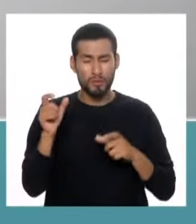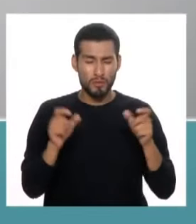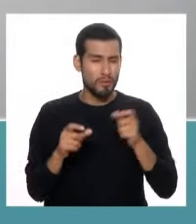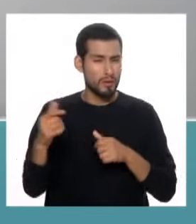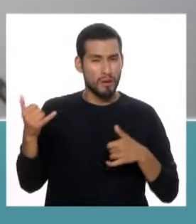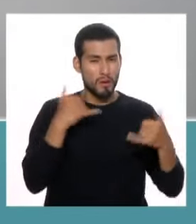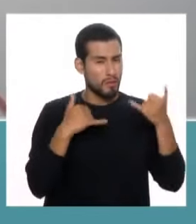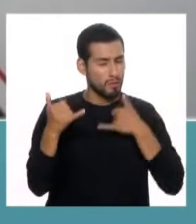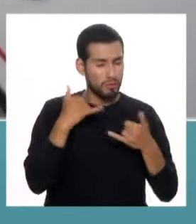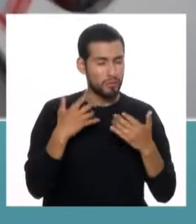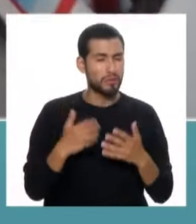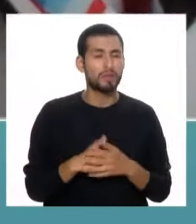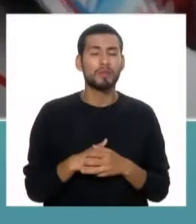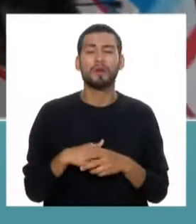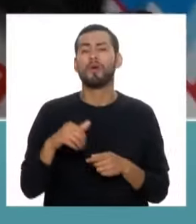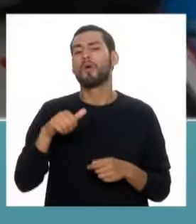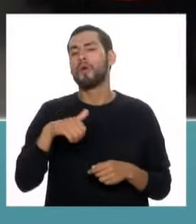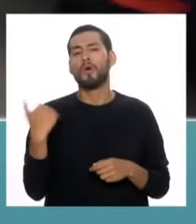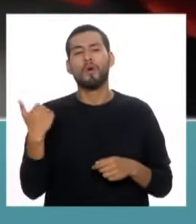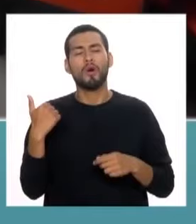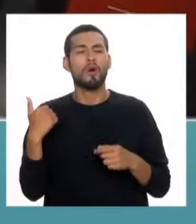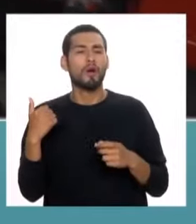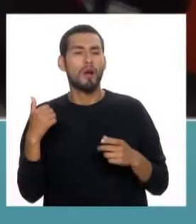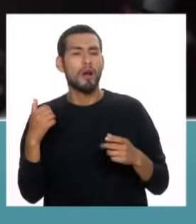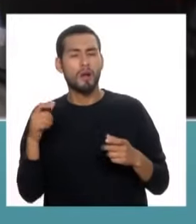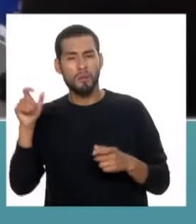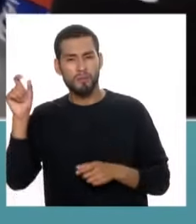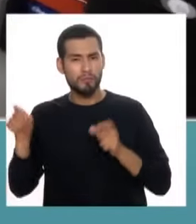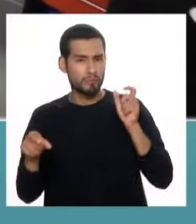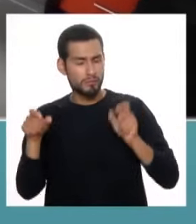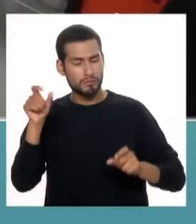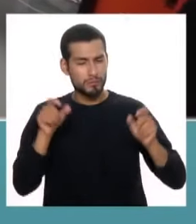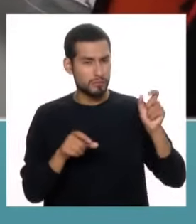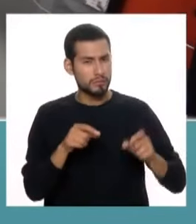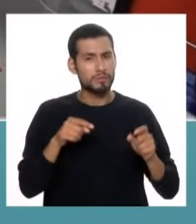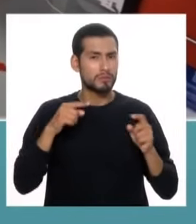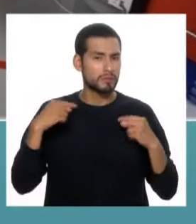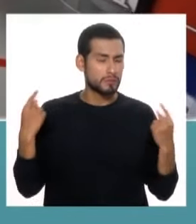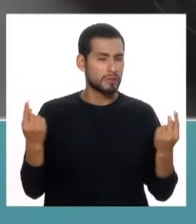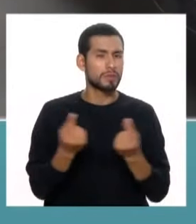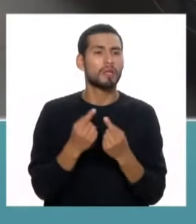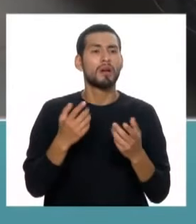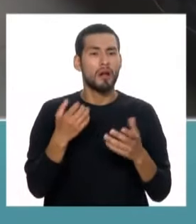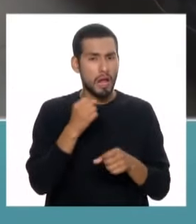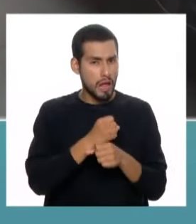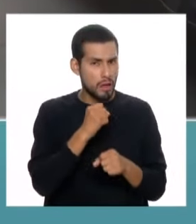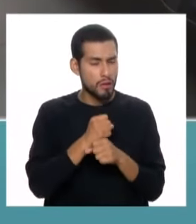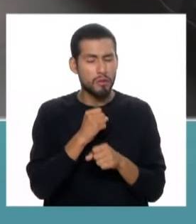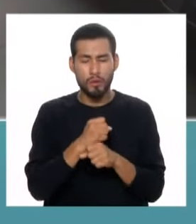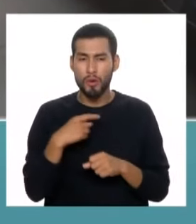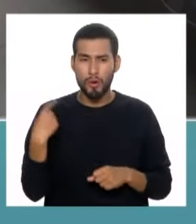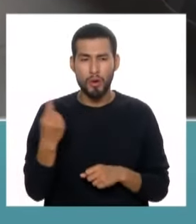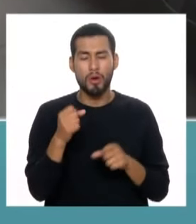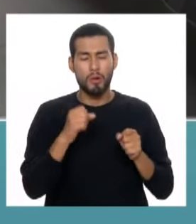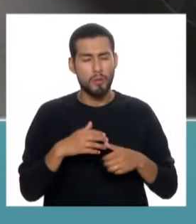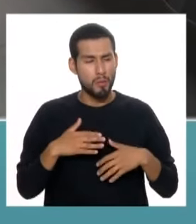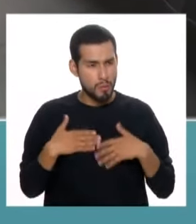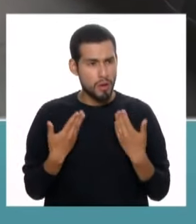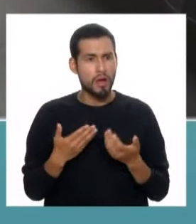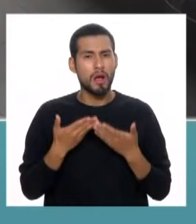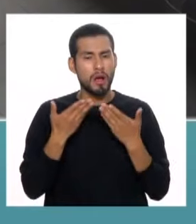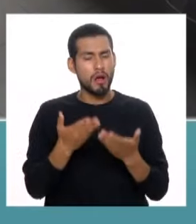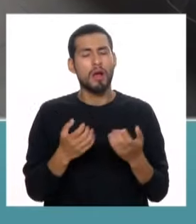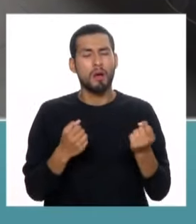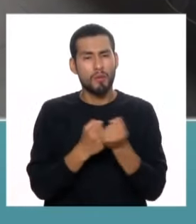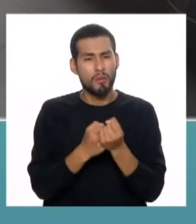demanda, estos otros agentes, estas personas que también están trabajando con nosotros pueden brindar ese